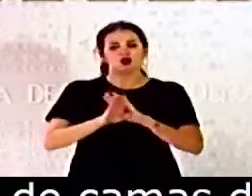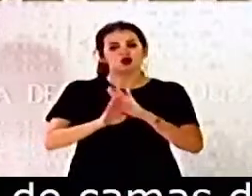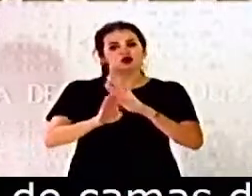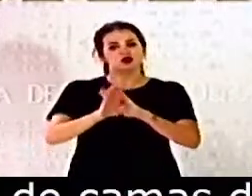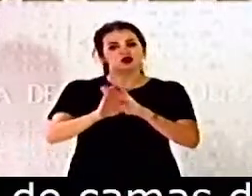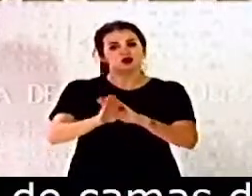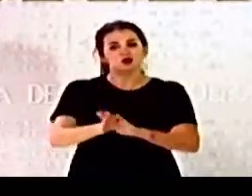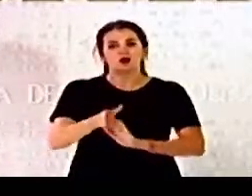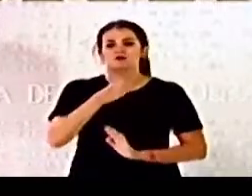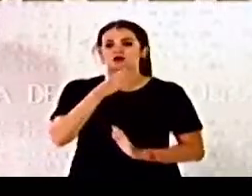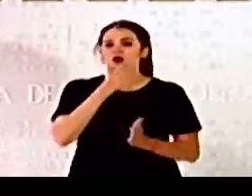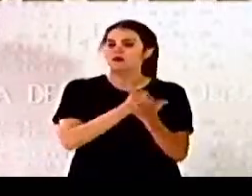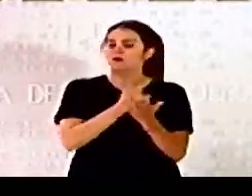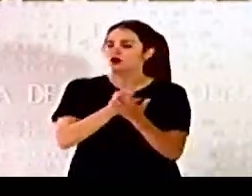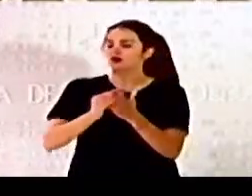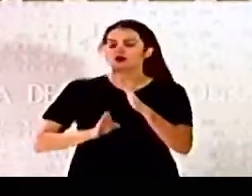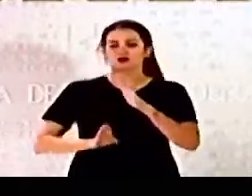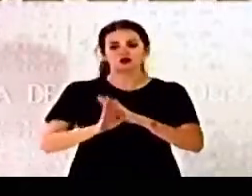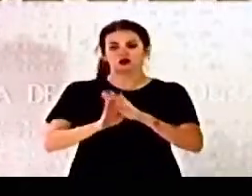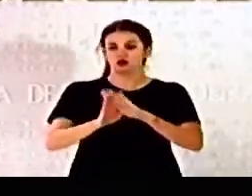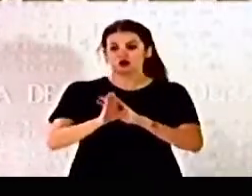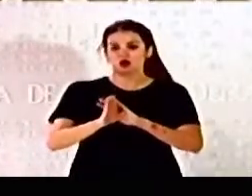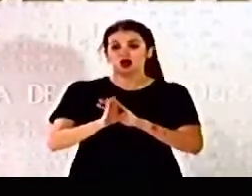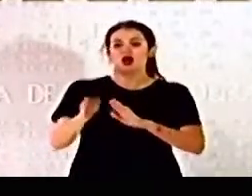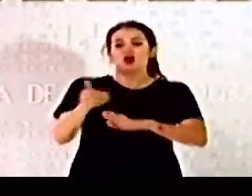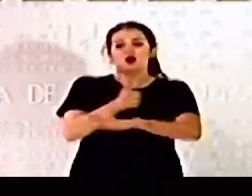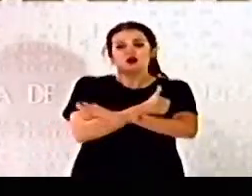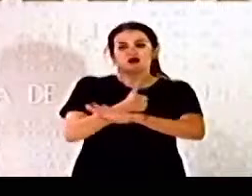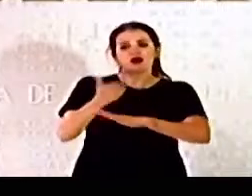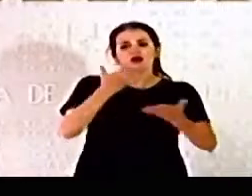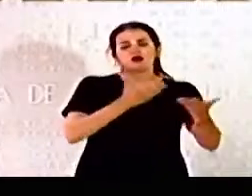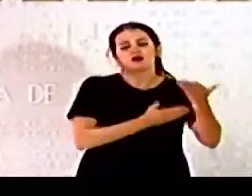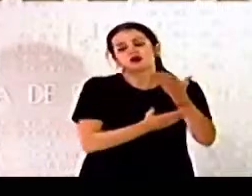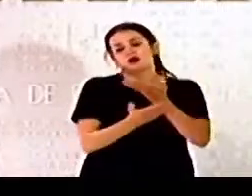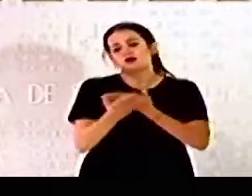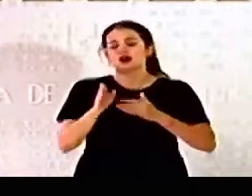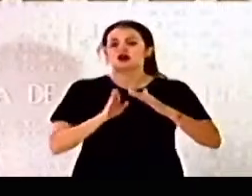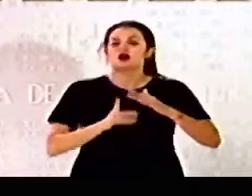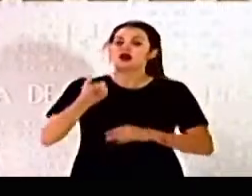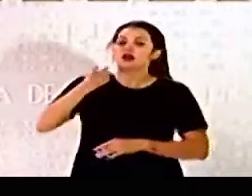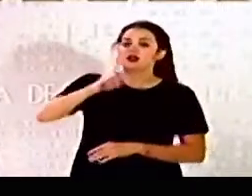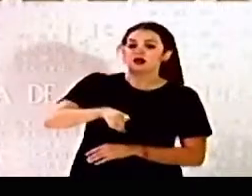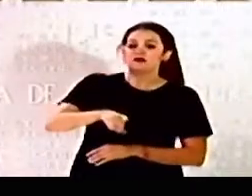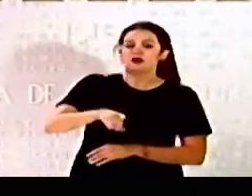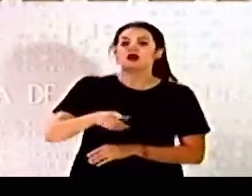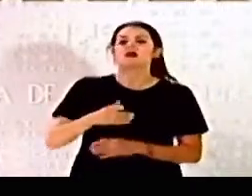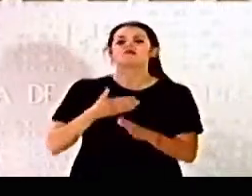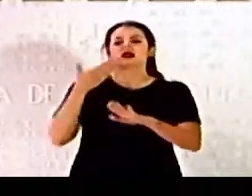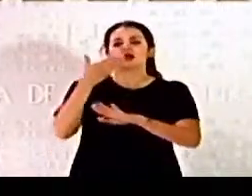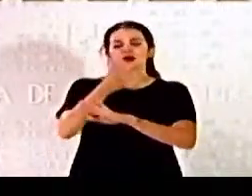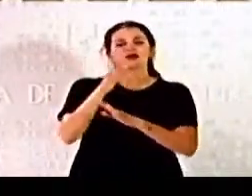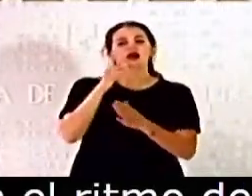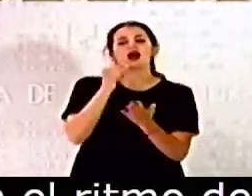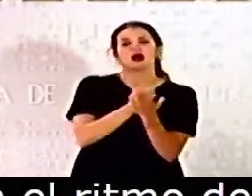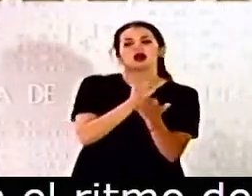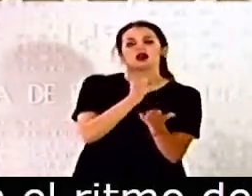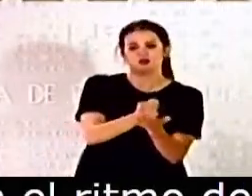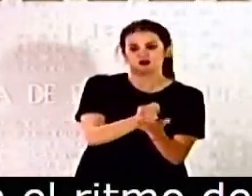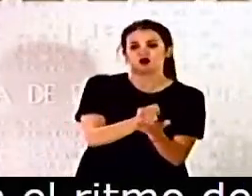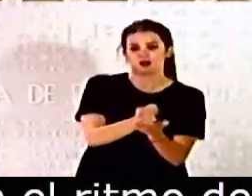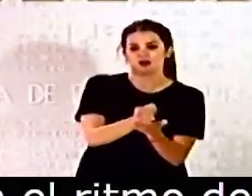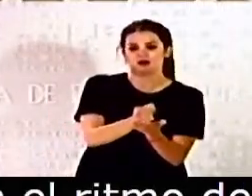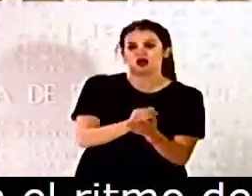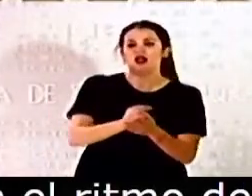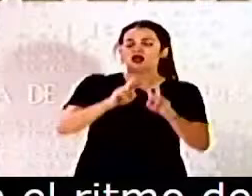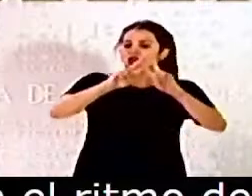cribados y pido la colaboración, por favor, de toda la ciudadanía para que acudan a los cribados y para que colaboren con los